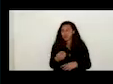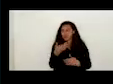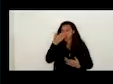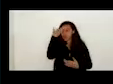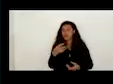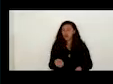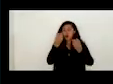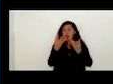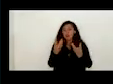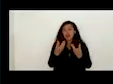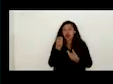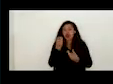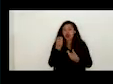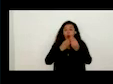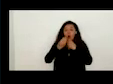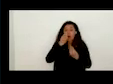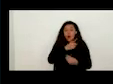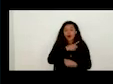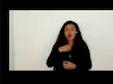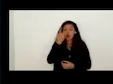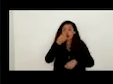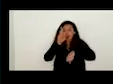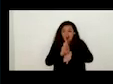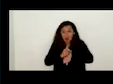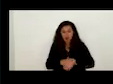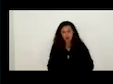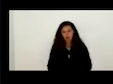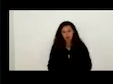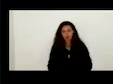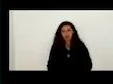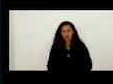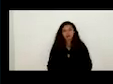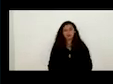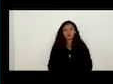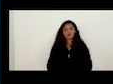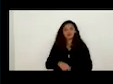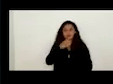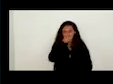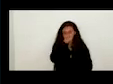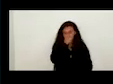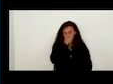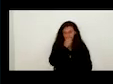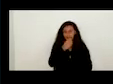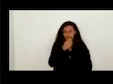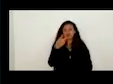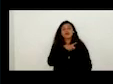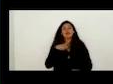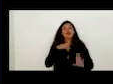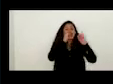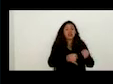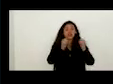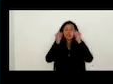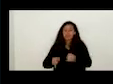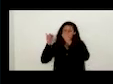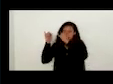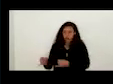porciones debería de consumir una persona al día. Y esto va a tener que ser individualizado. A